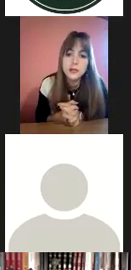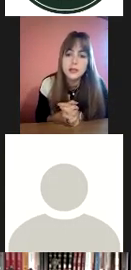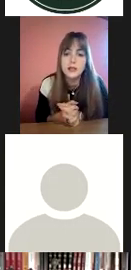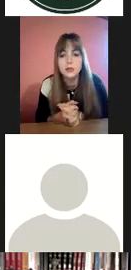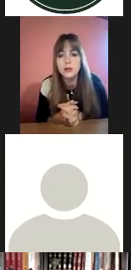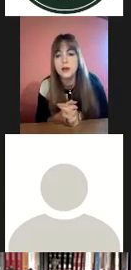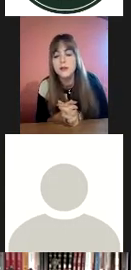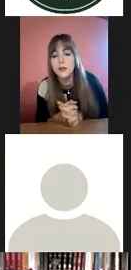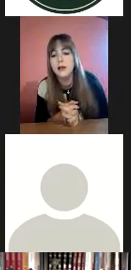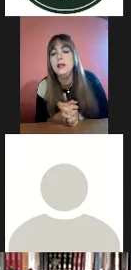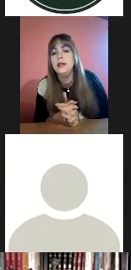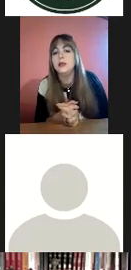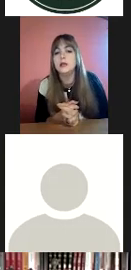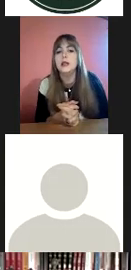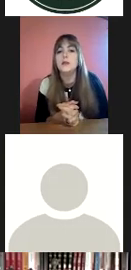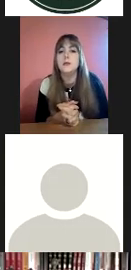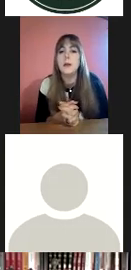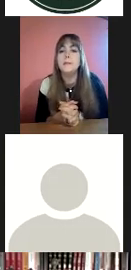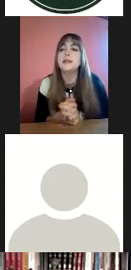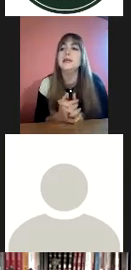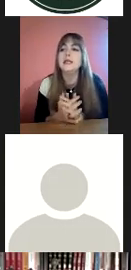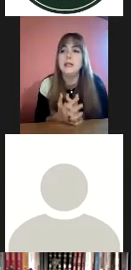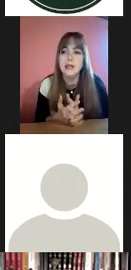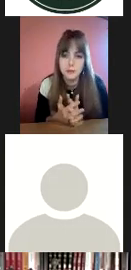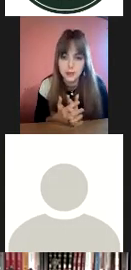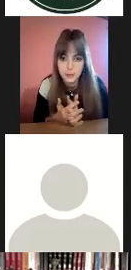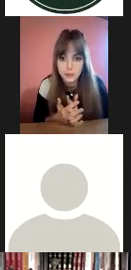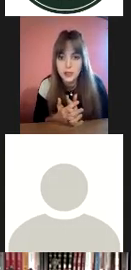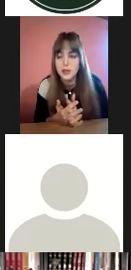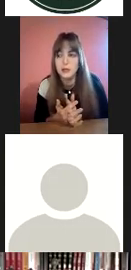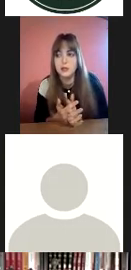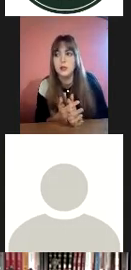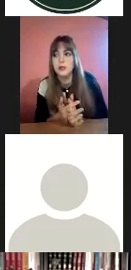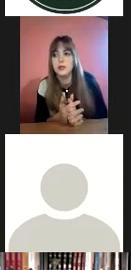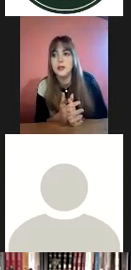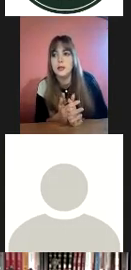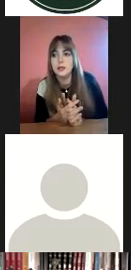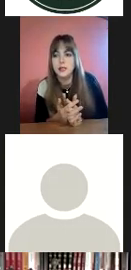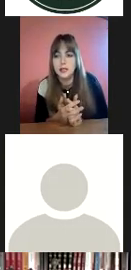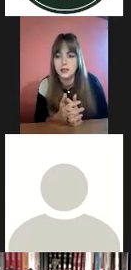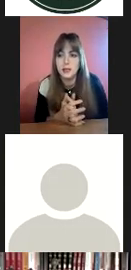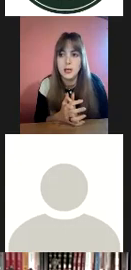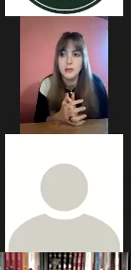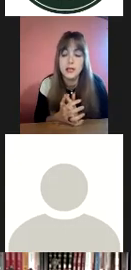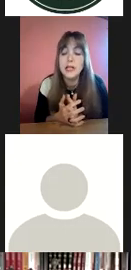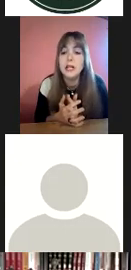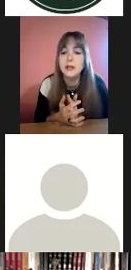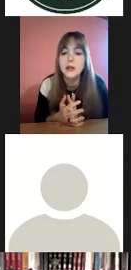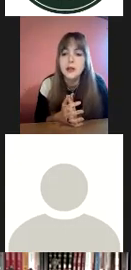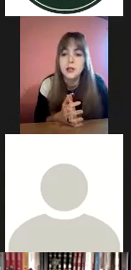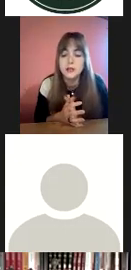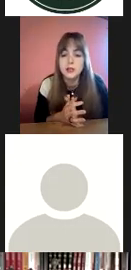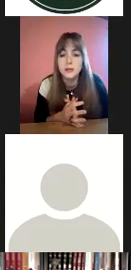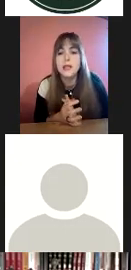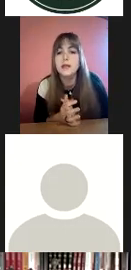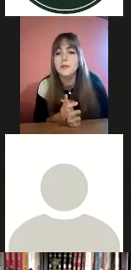y Comercial, en su última reforma, nos dice que la fauna pertenece al ambiente. Entonces, con esta herramienta ya es más que claro